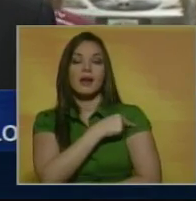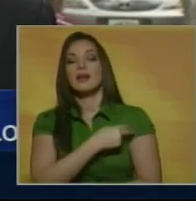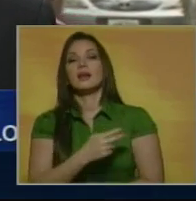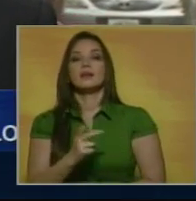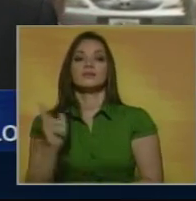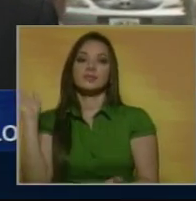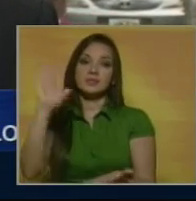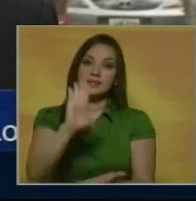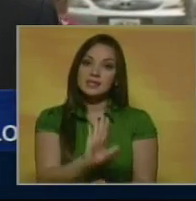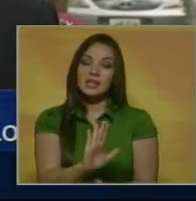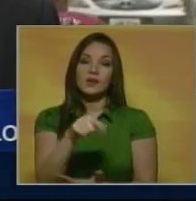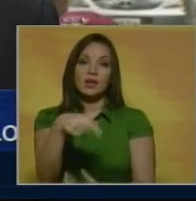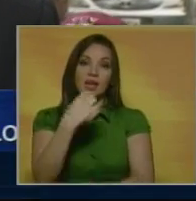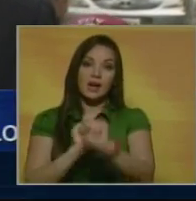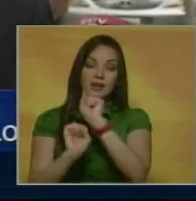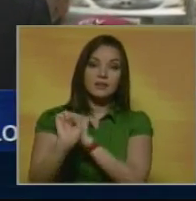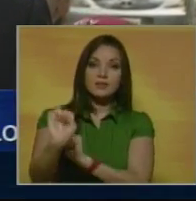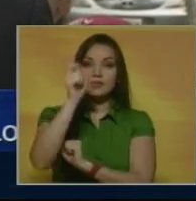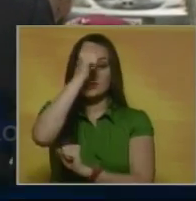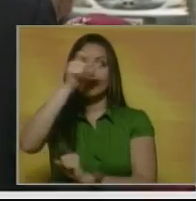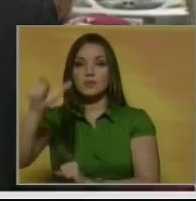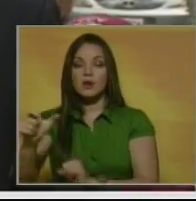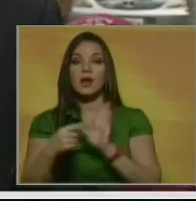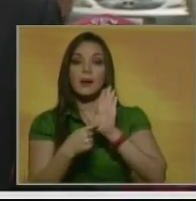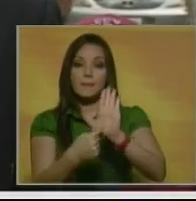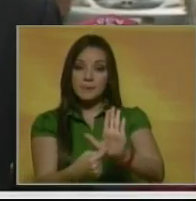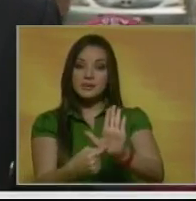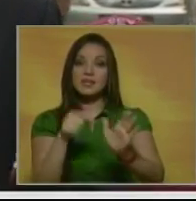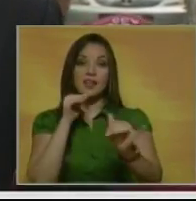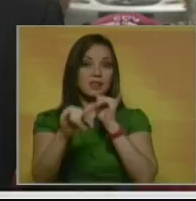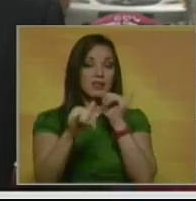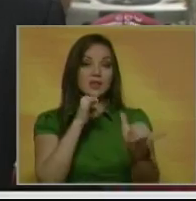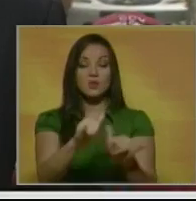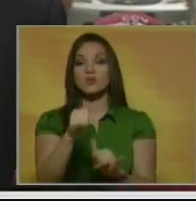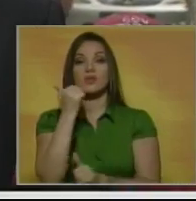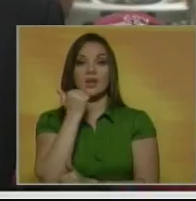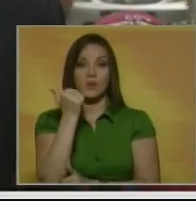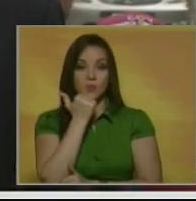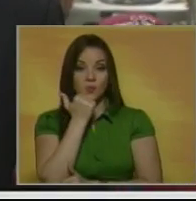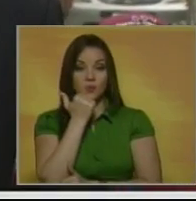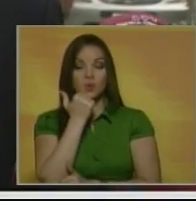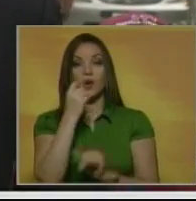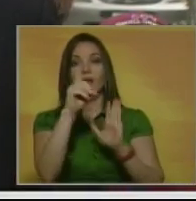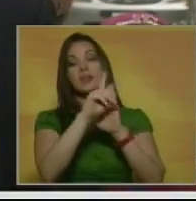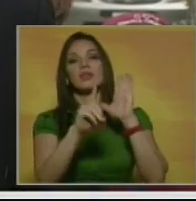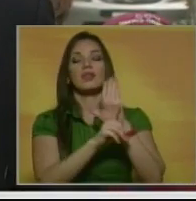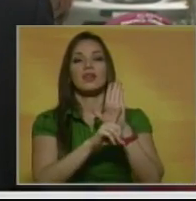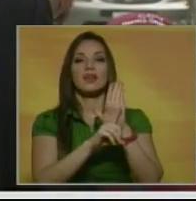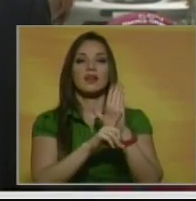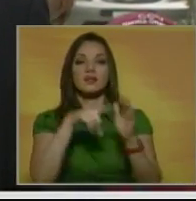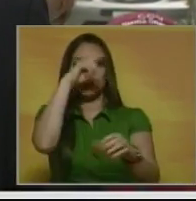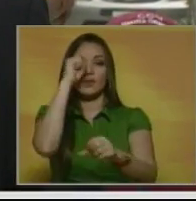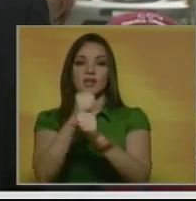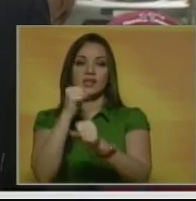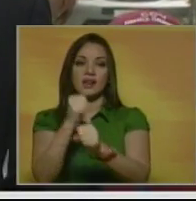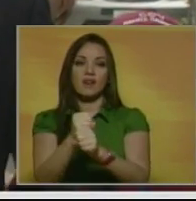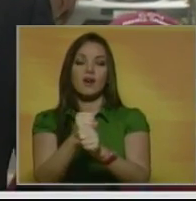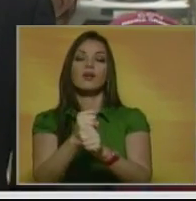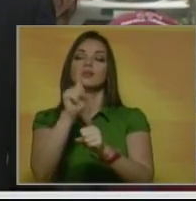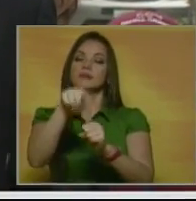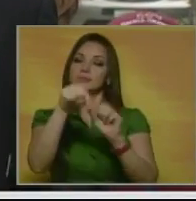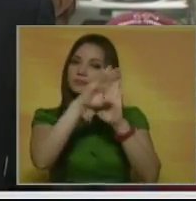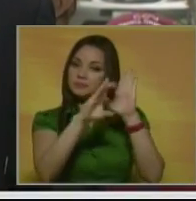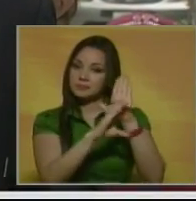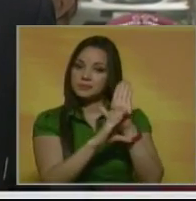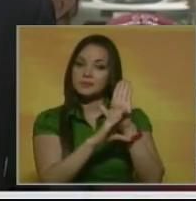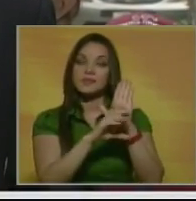de presencia en la Defensoría del Pueblo para presentar denuncias de violaciones a sus derechos laborales y constitucionales en